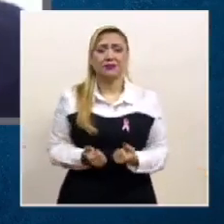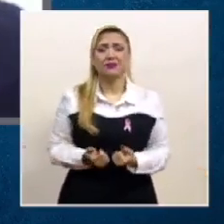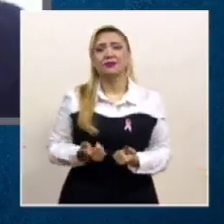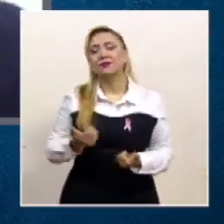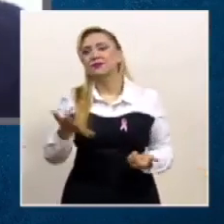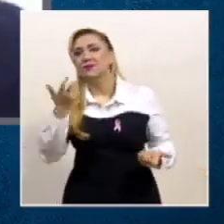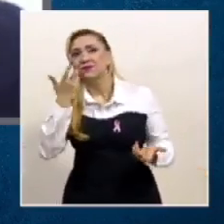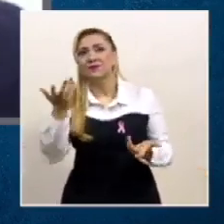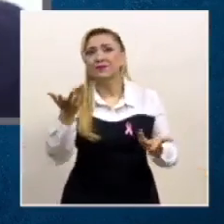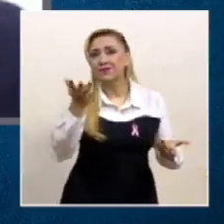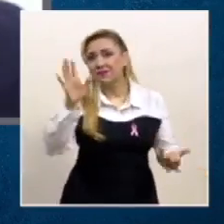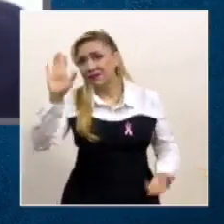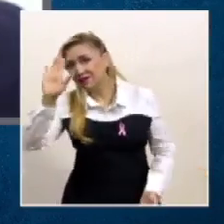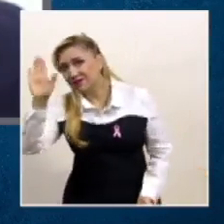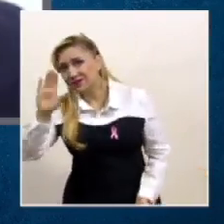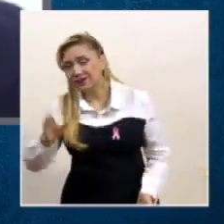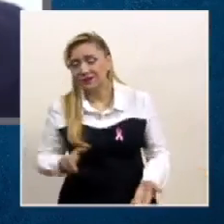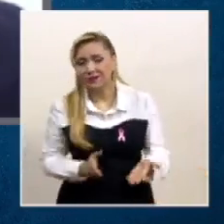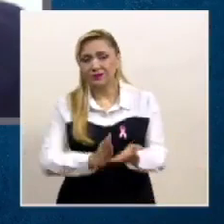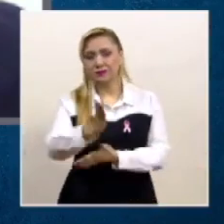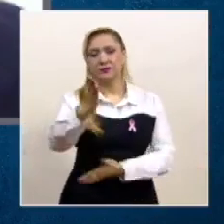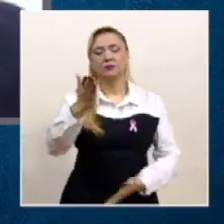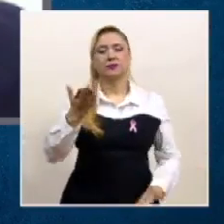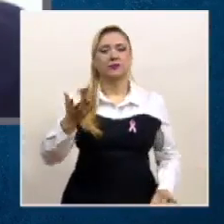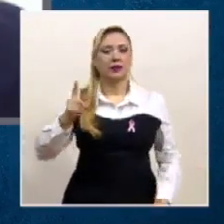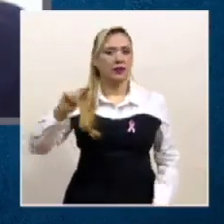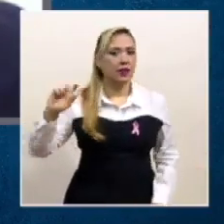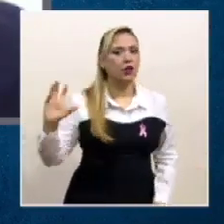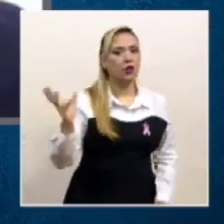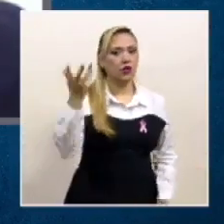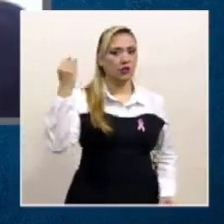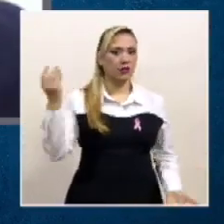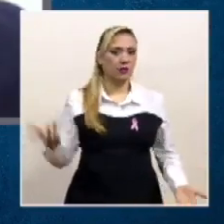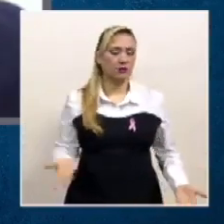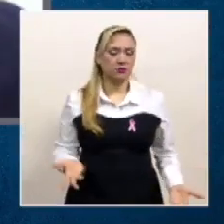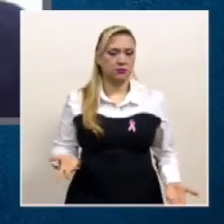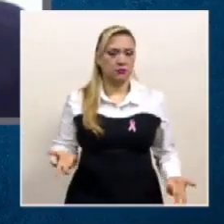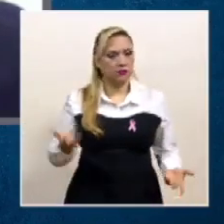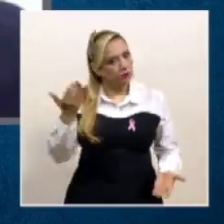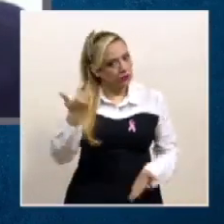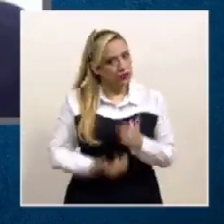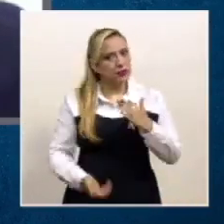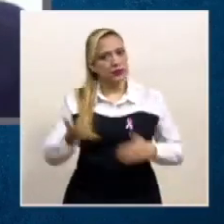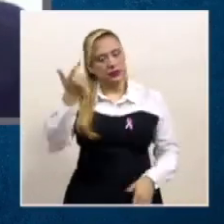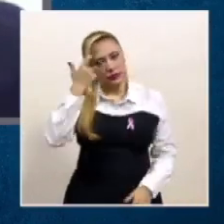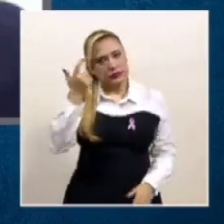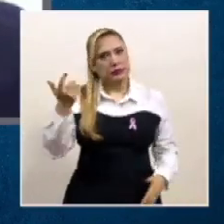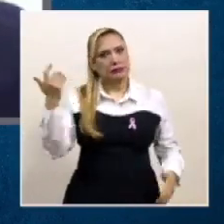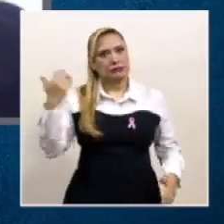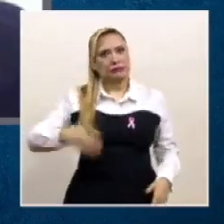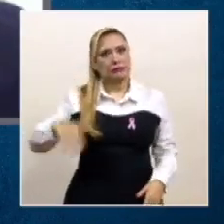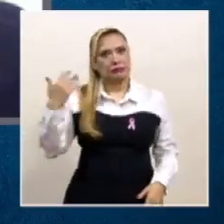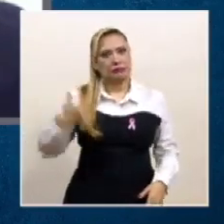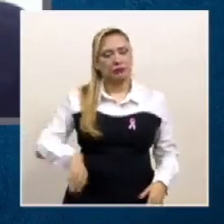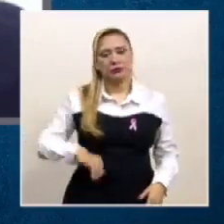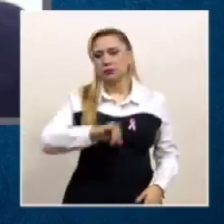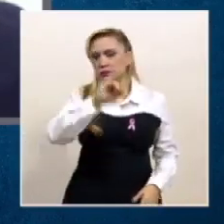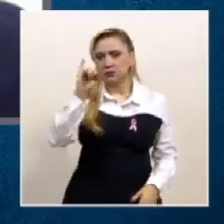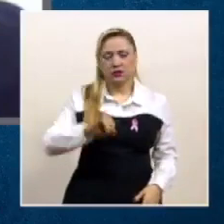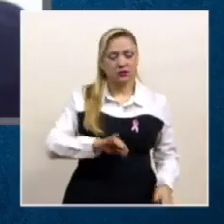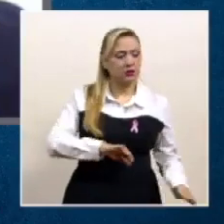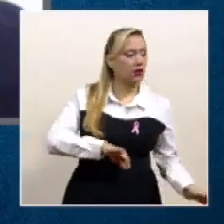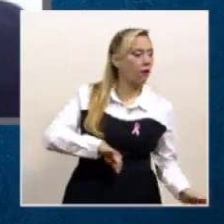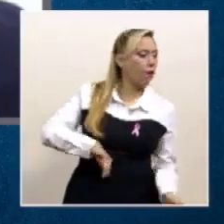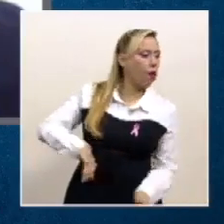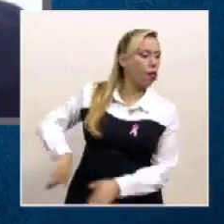acceder de estos beneficios y del desarrollo tecnológico, ¿no? Esa toma de conciencia de nunca dejar de lado a